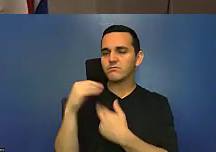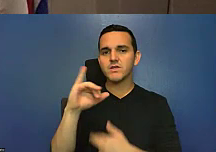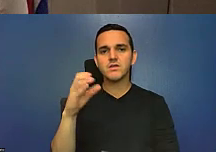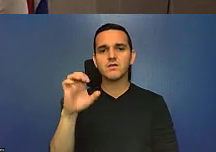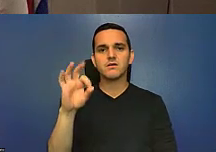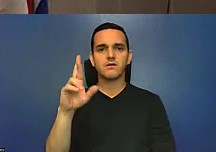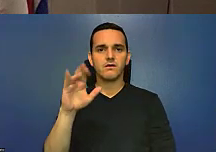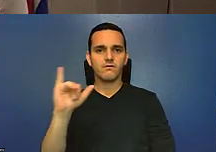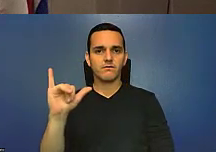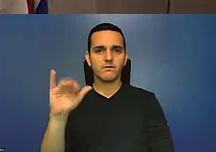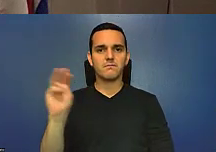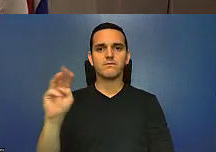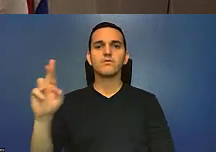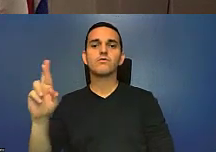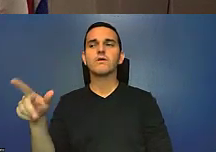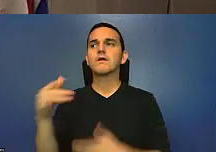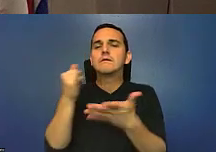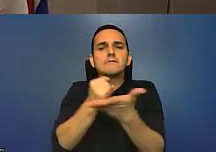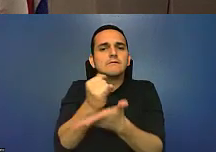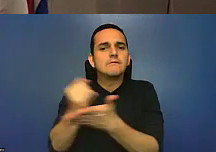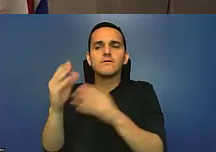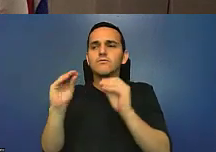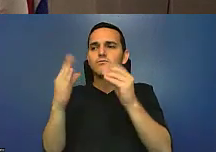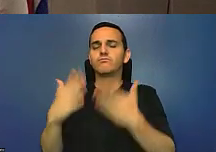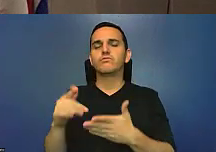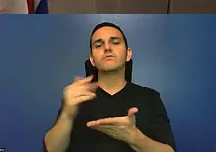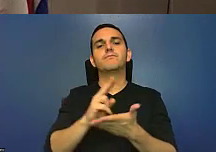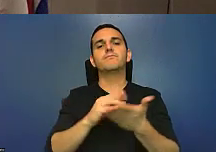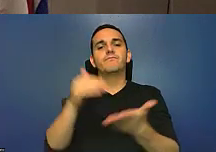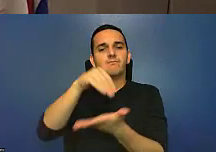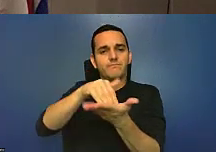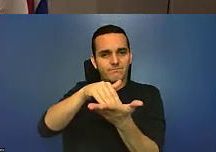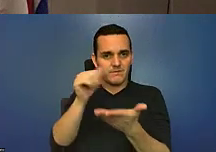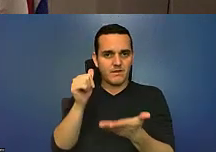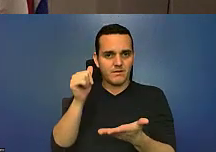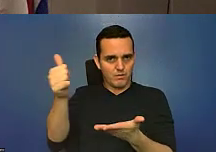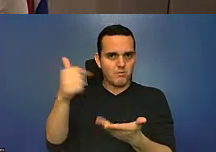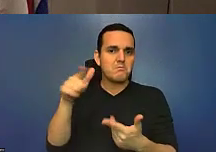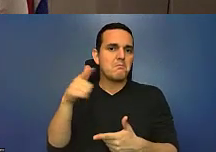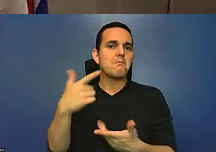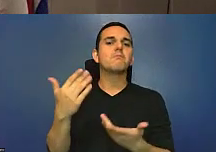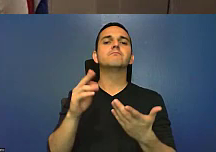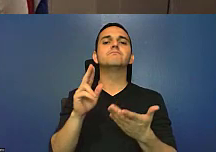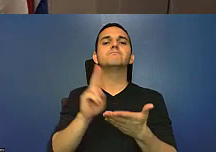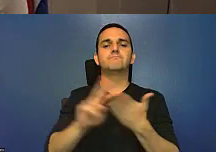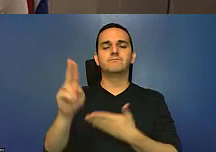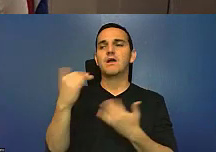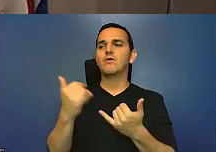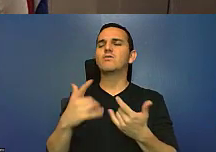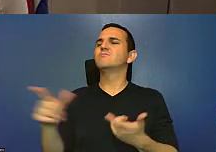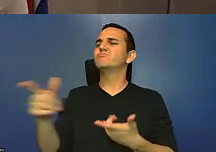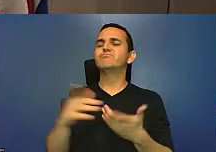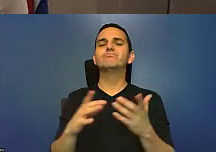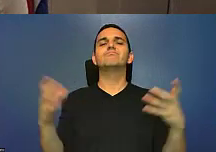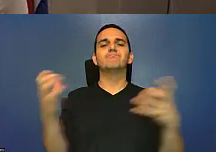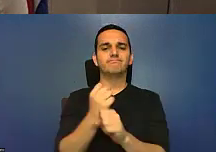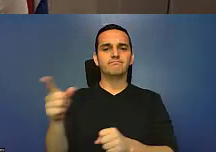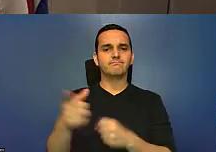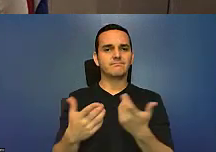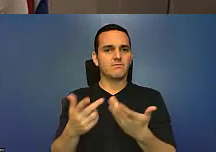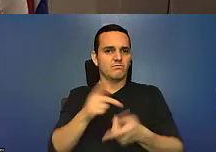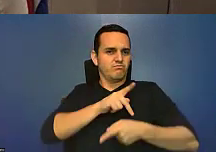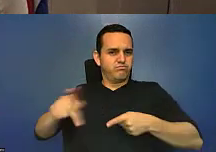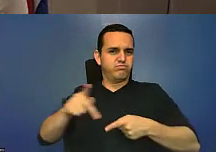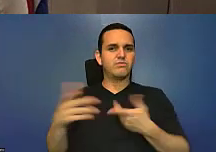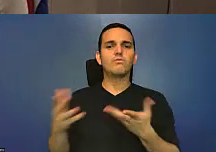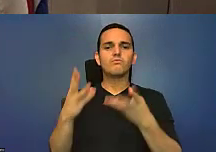Robles, investigador y docente de la sede central, de quien me voy a permitir leer un breve resumen de su hoja